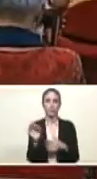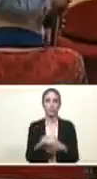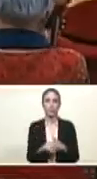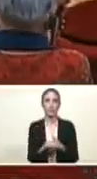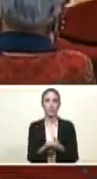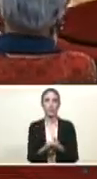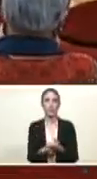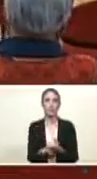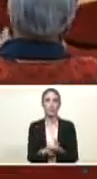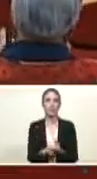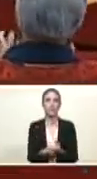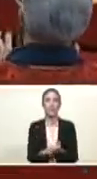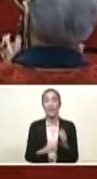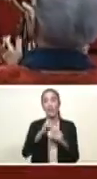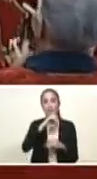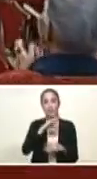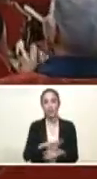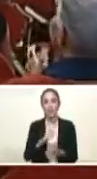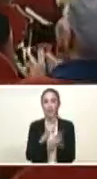hitos